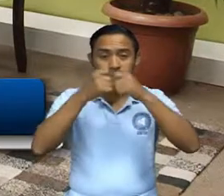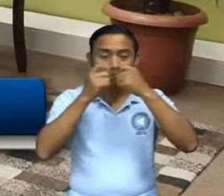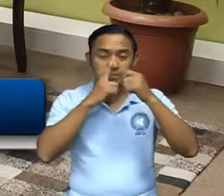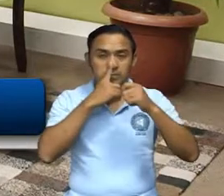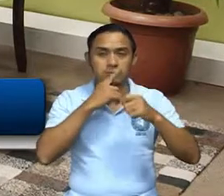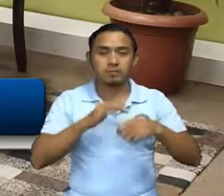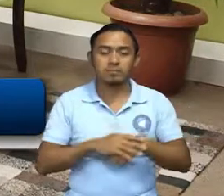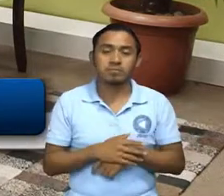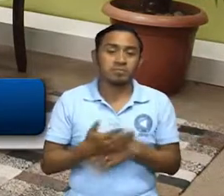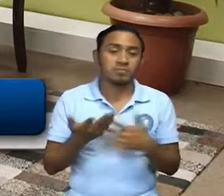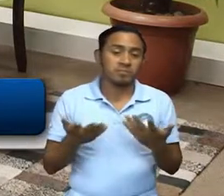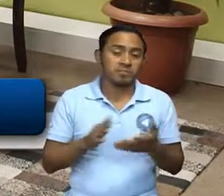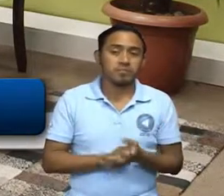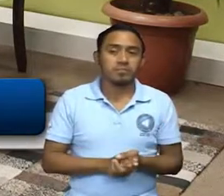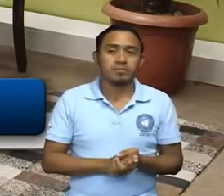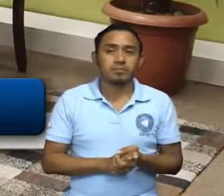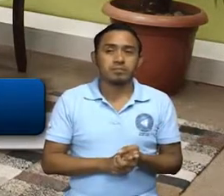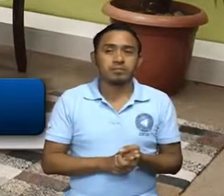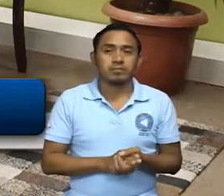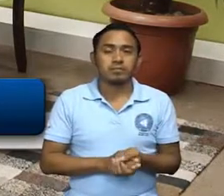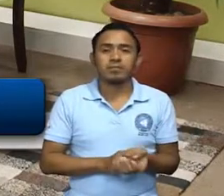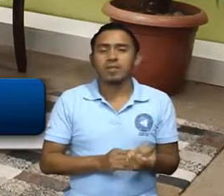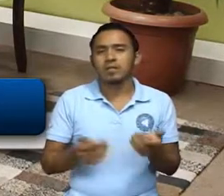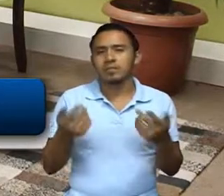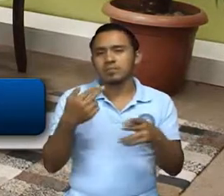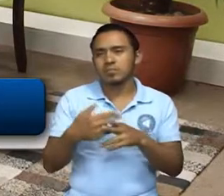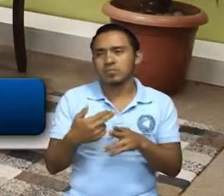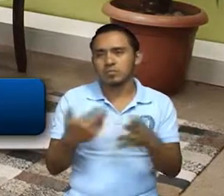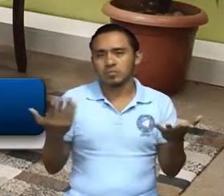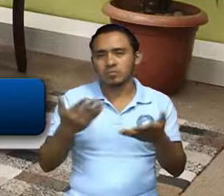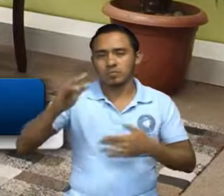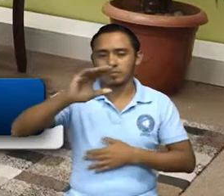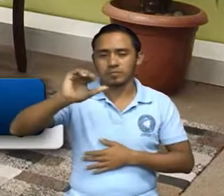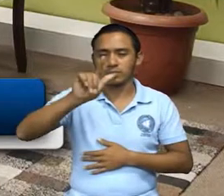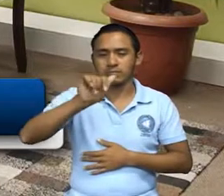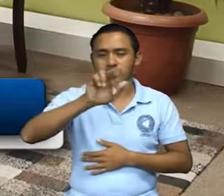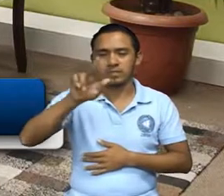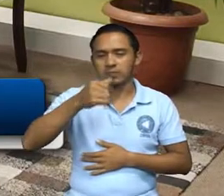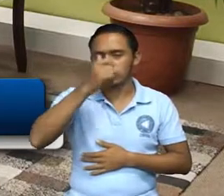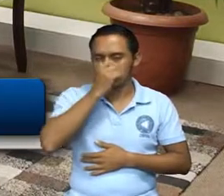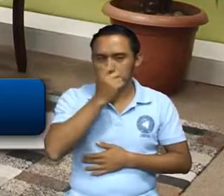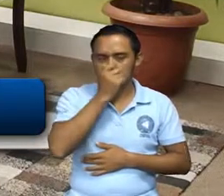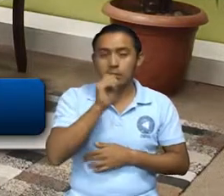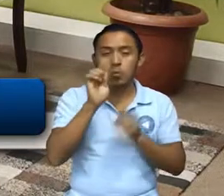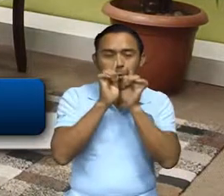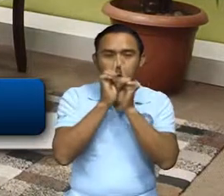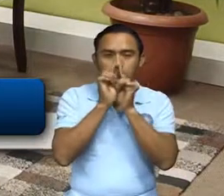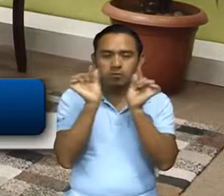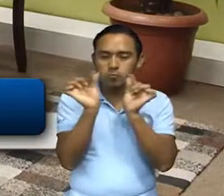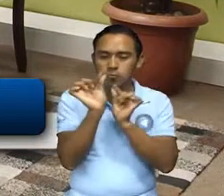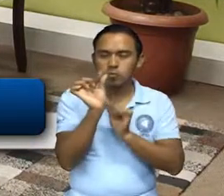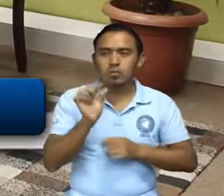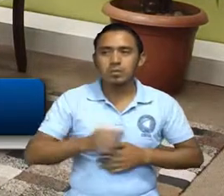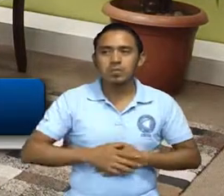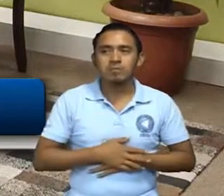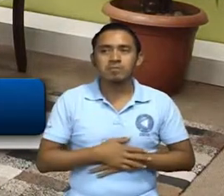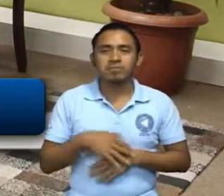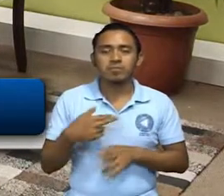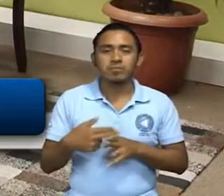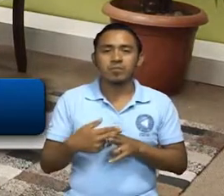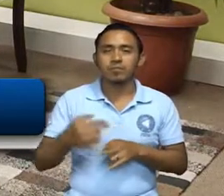Cualquiera diría lo contrario. Ahora, los catarros, hay personas que son, tal vez la nariz es muy pequeña, se les dice